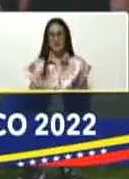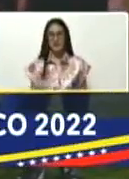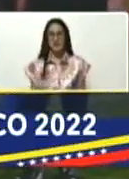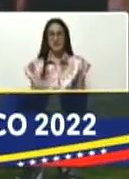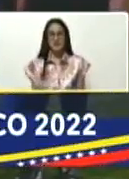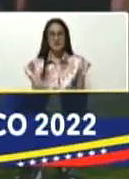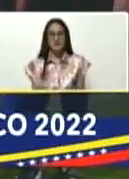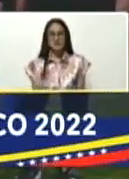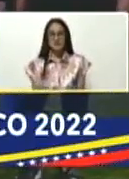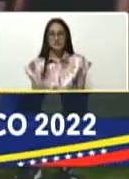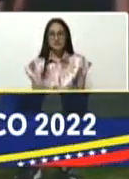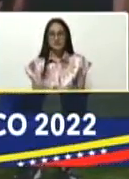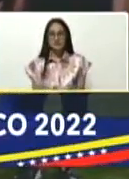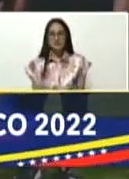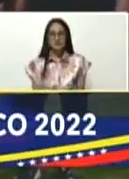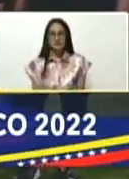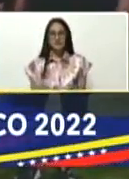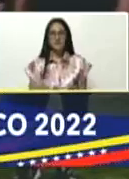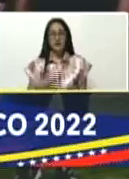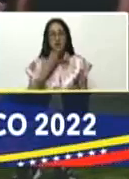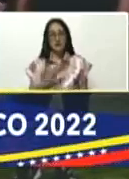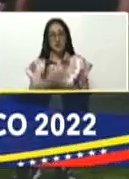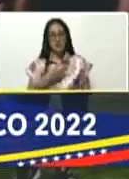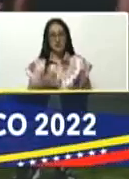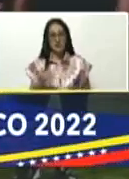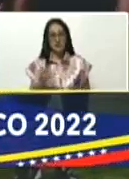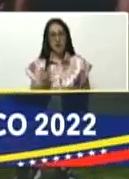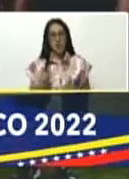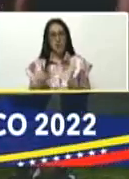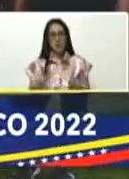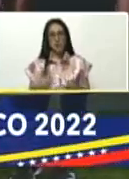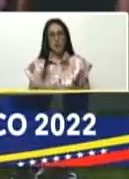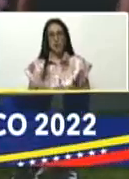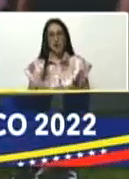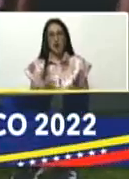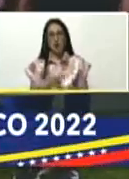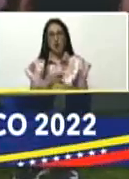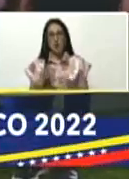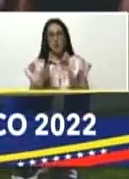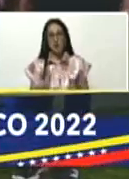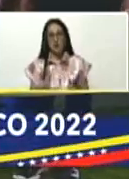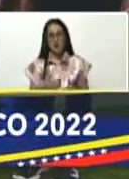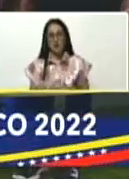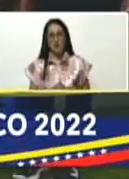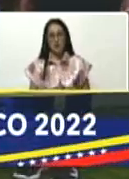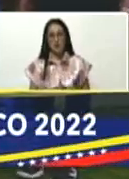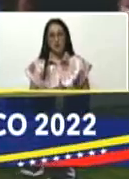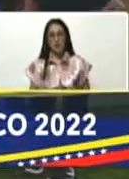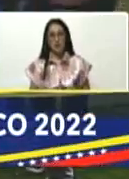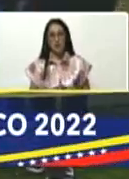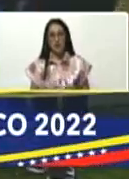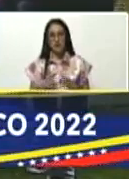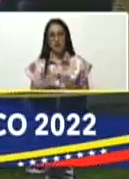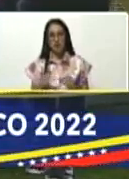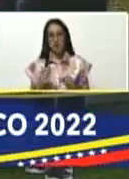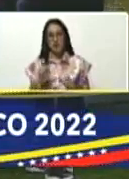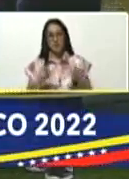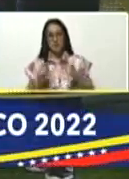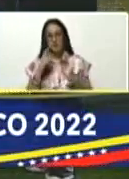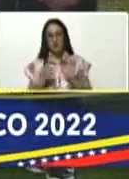Bueno, agradecido, presidente, con usted por esta oportunidad. Al gobernador José Vázquez, a todos los presentes.